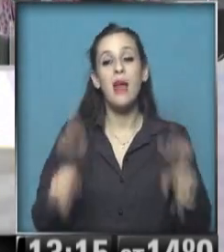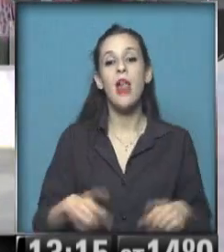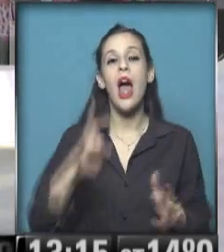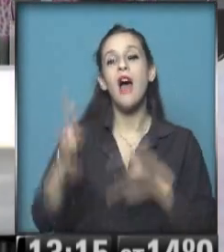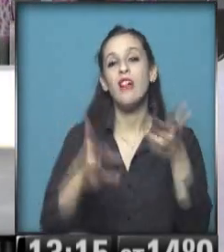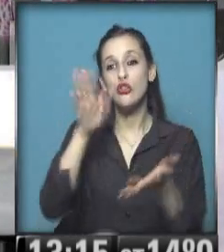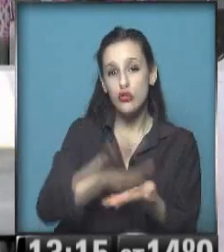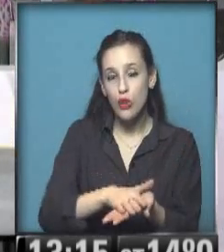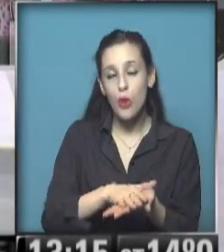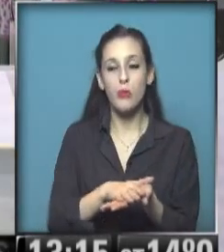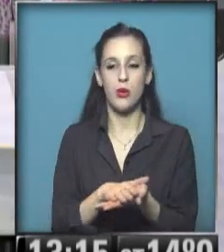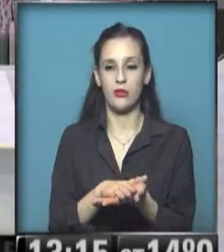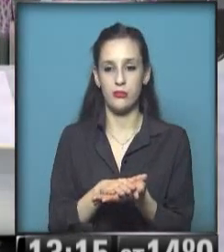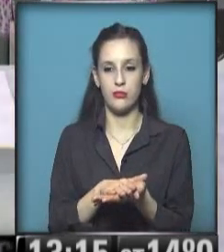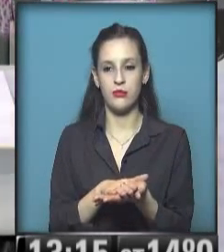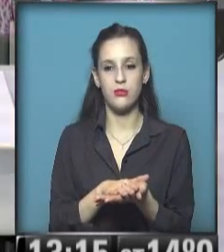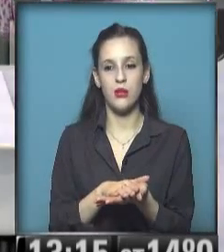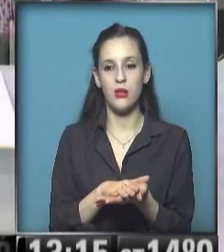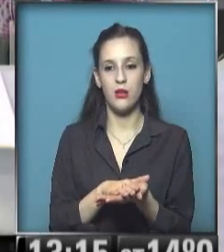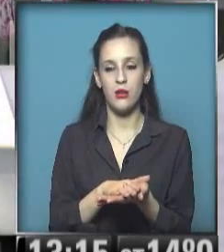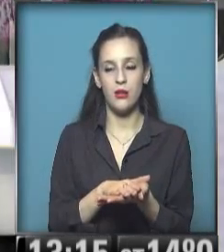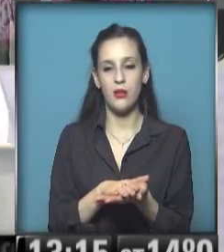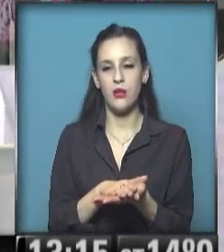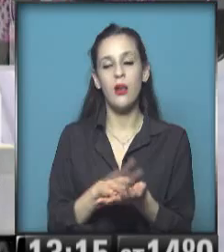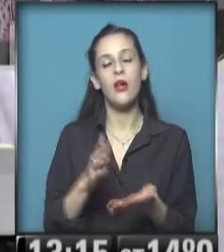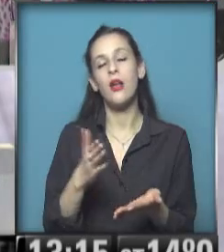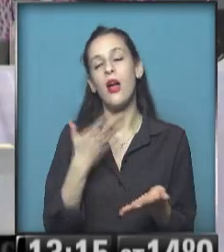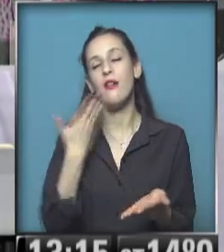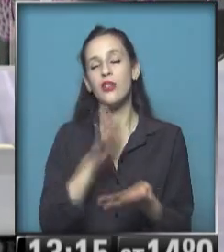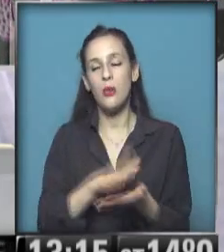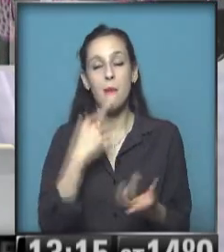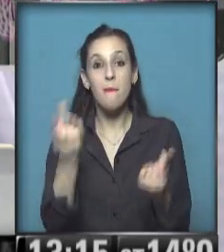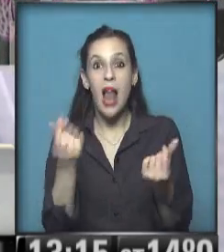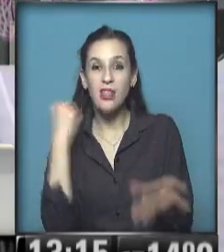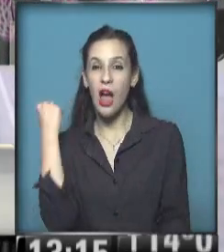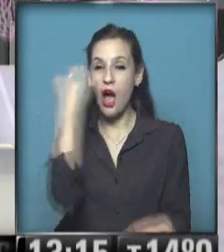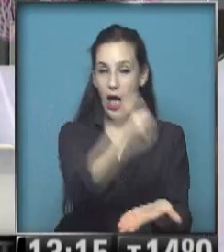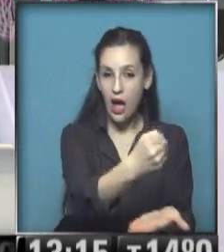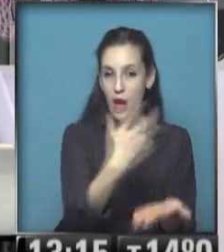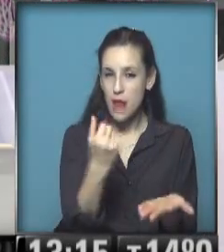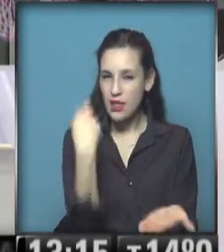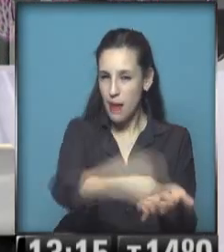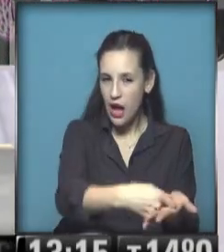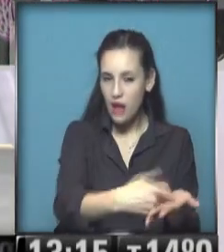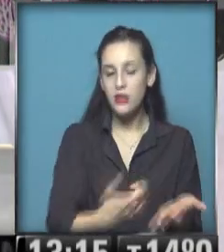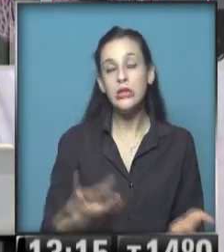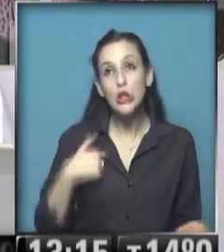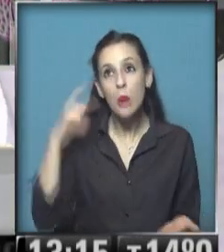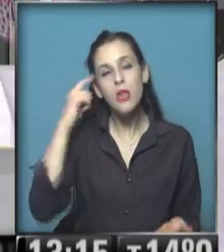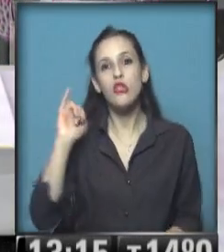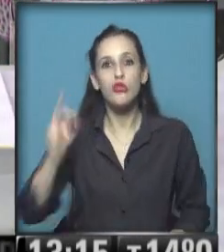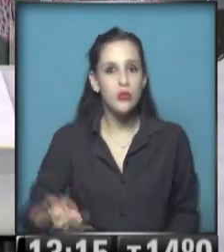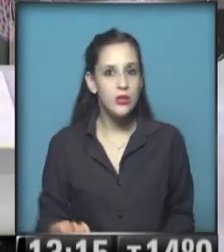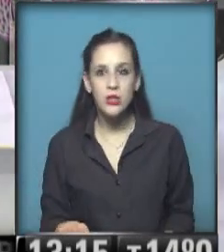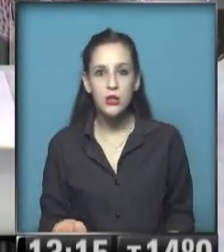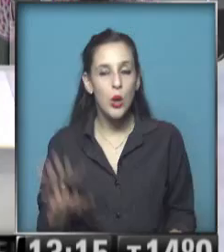que no va a despacharse porque sí ahora. ¿Estamos hablando de una compensación económica? Yo entiendo que sí, que es la única conclusión